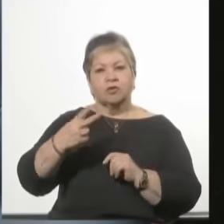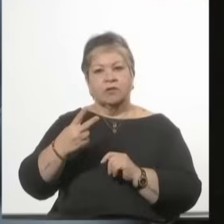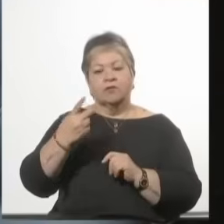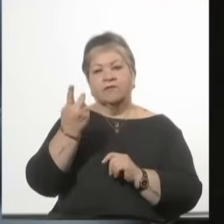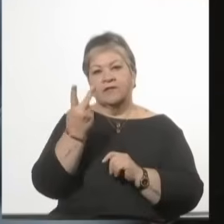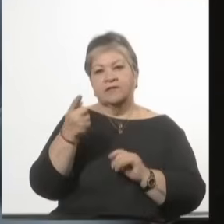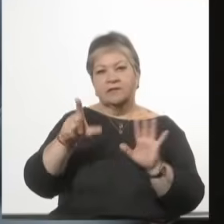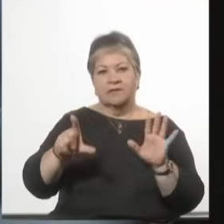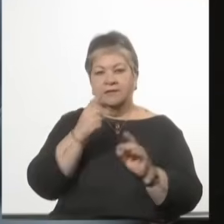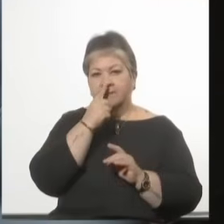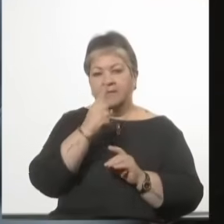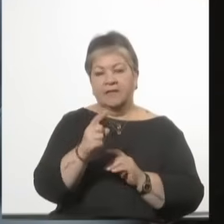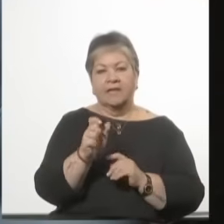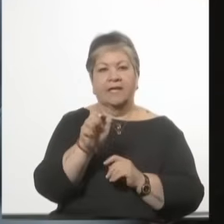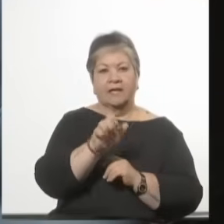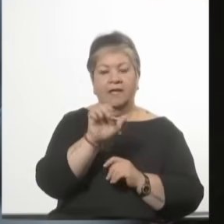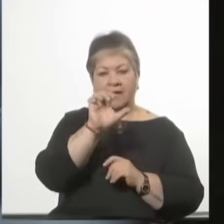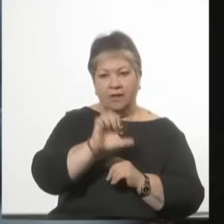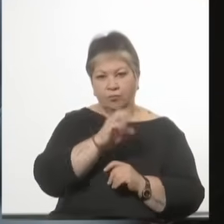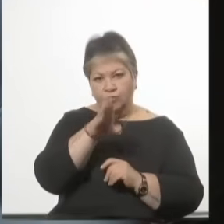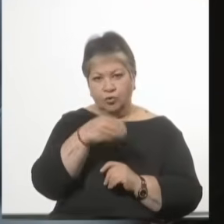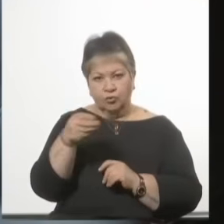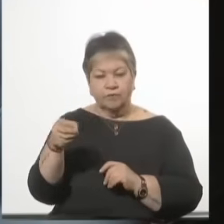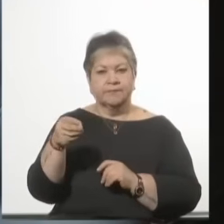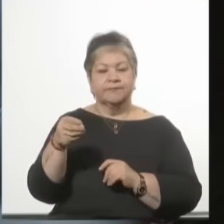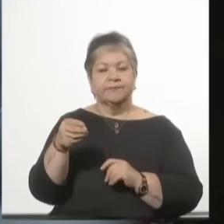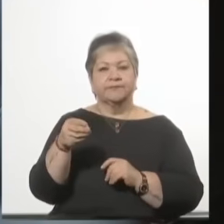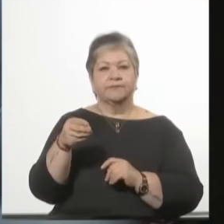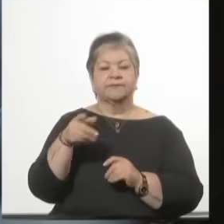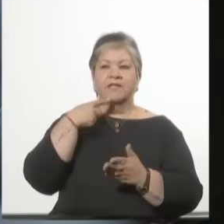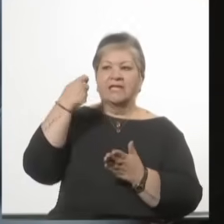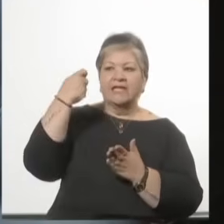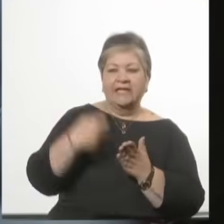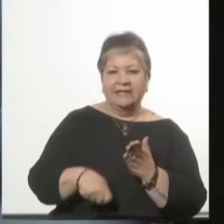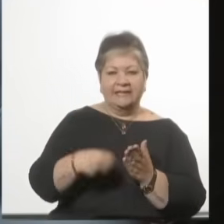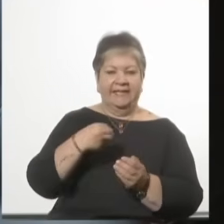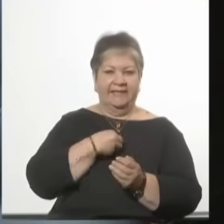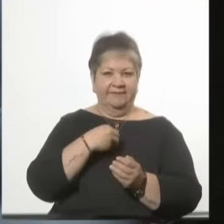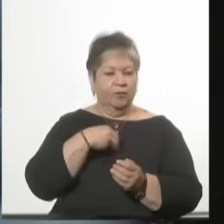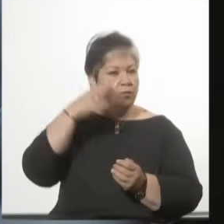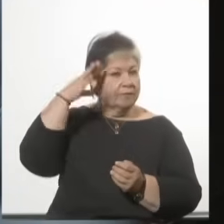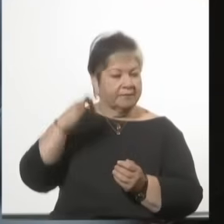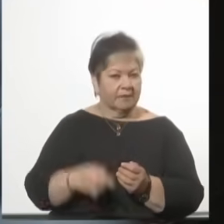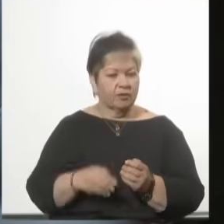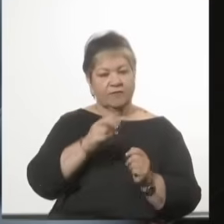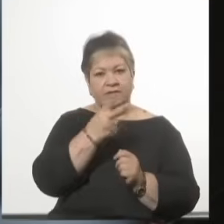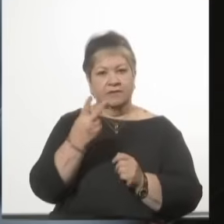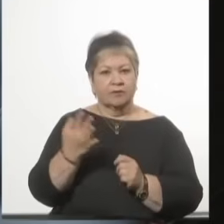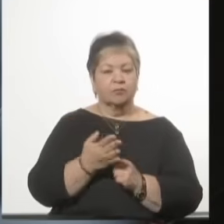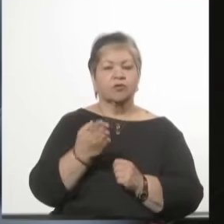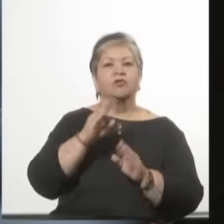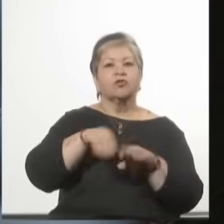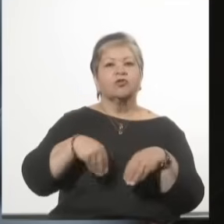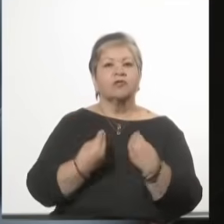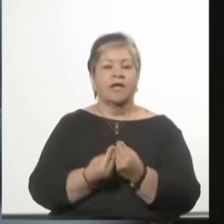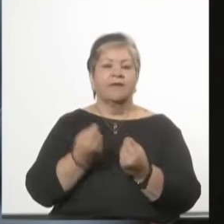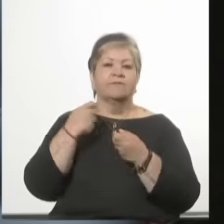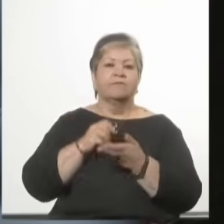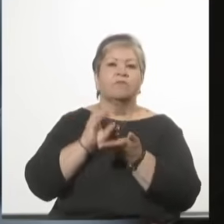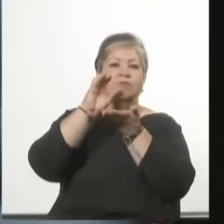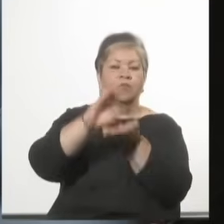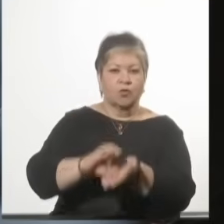8.227.000 euros. B. Garantía de fiel cumplimiento por el importe equivalente al 5% del monto total del contrato